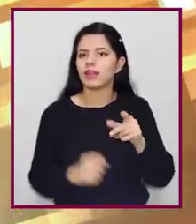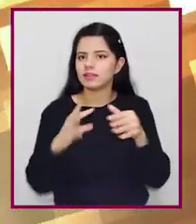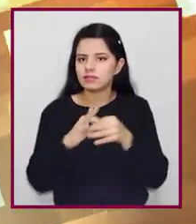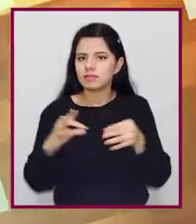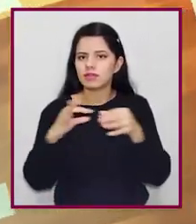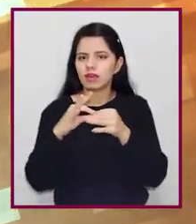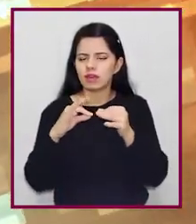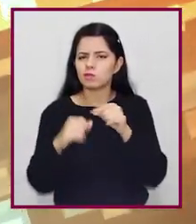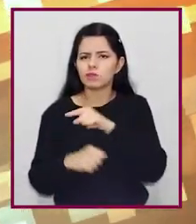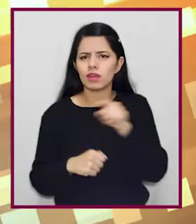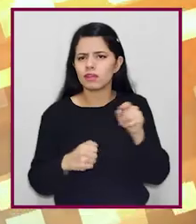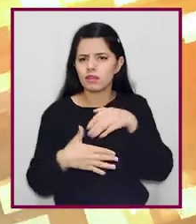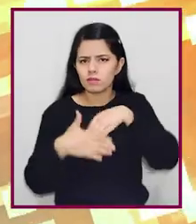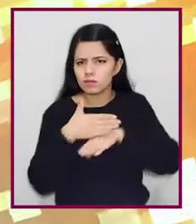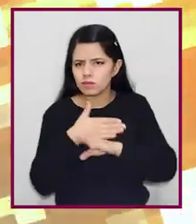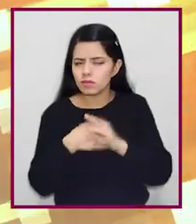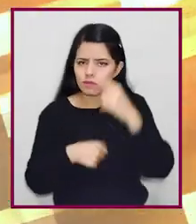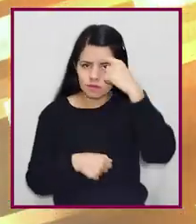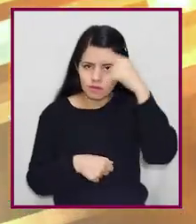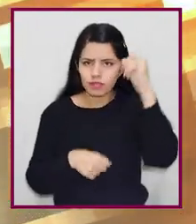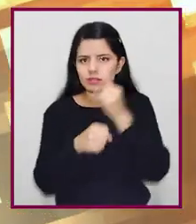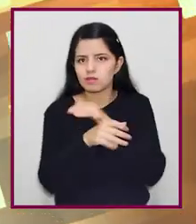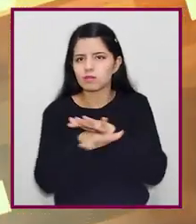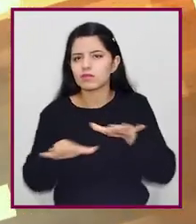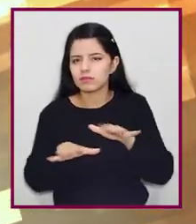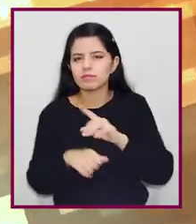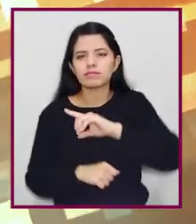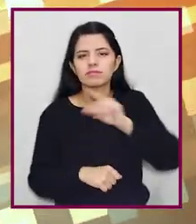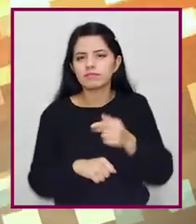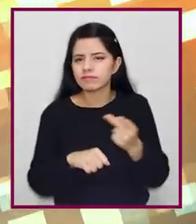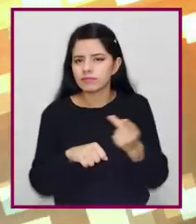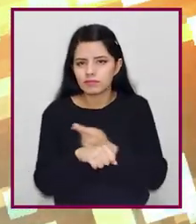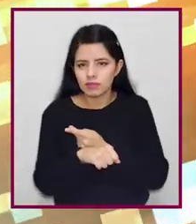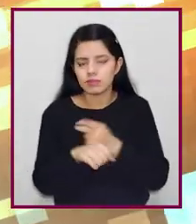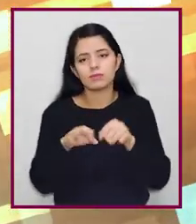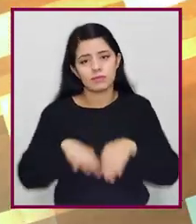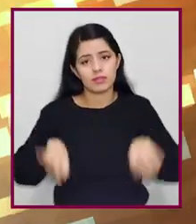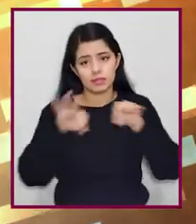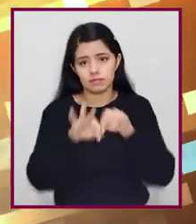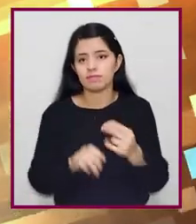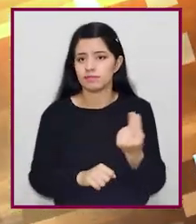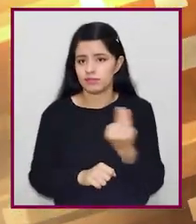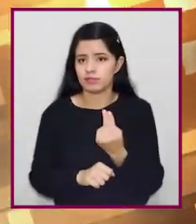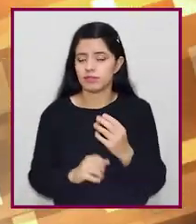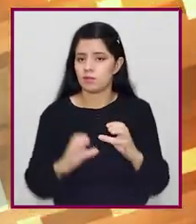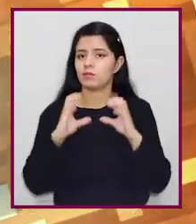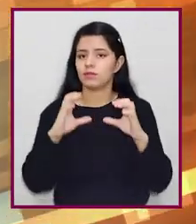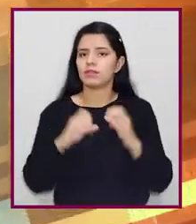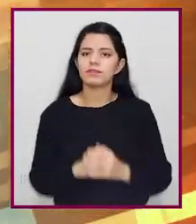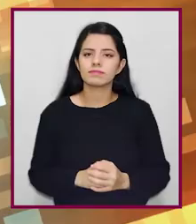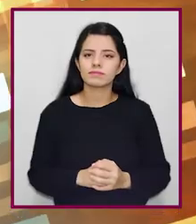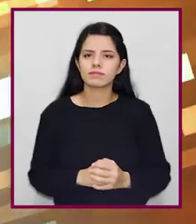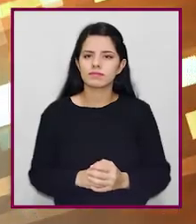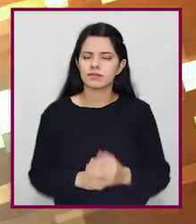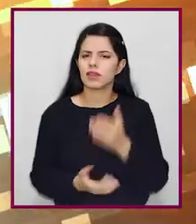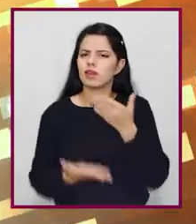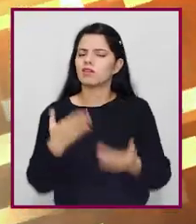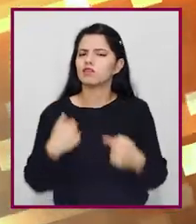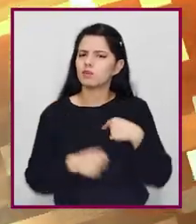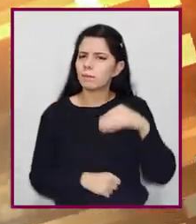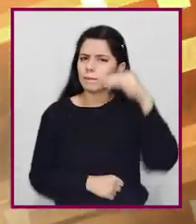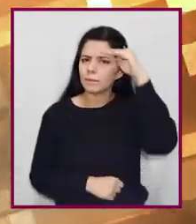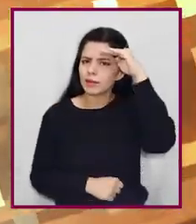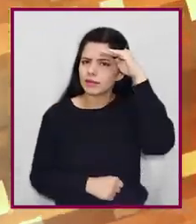tener al alcance estas herramientas para buscar información y la importancia de hacerlo bien. Oye, Axel, y ahora que lo pienso, ¿te